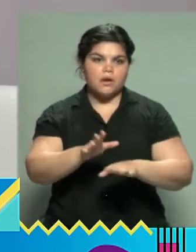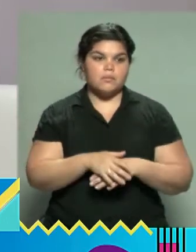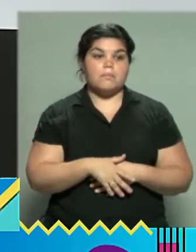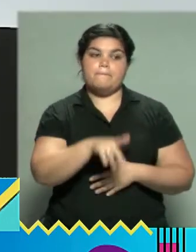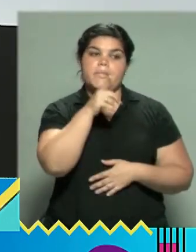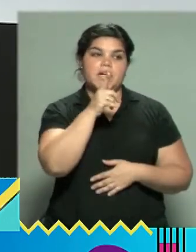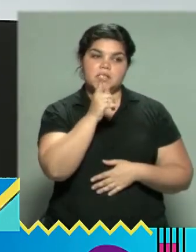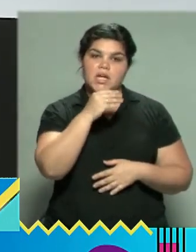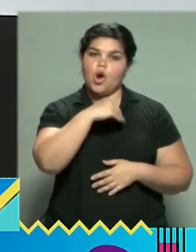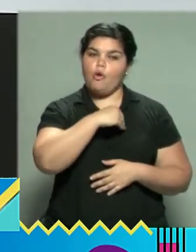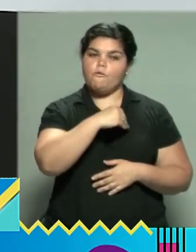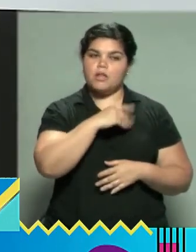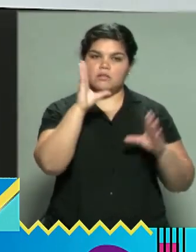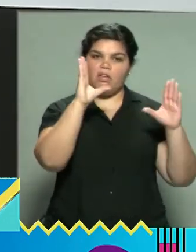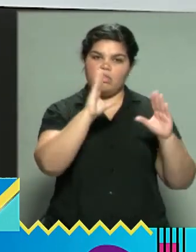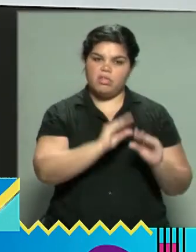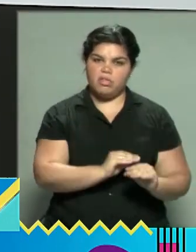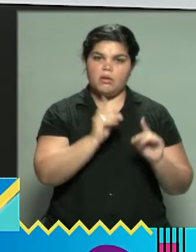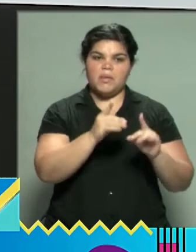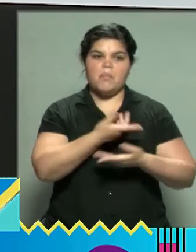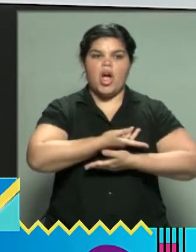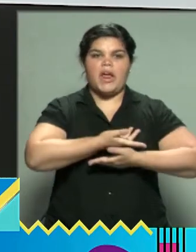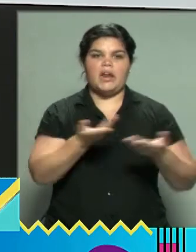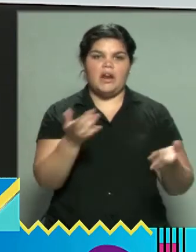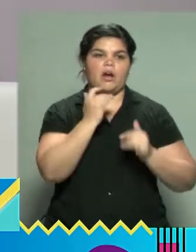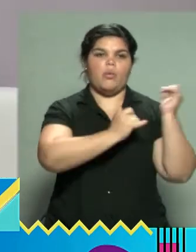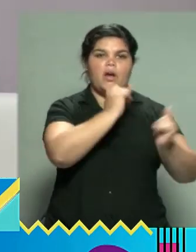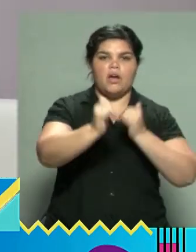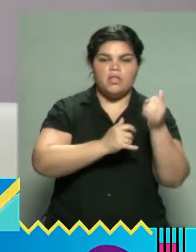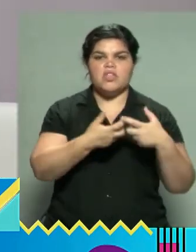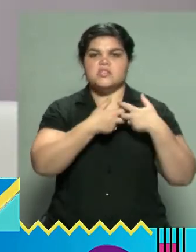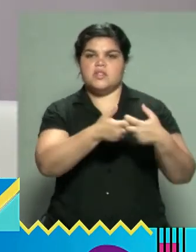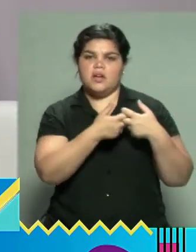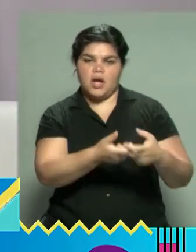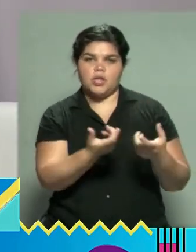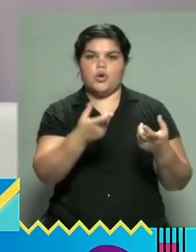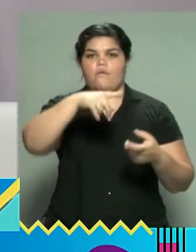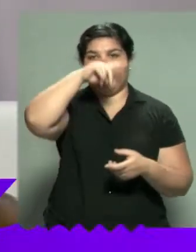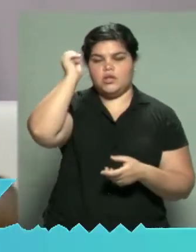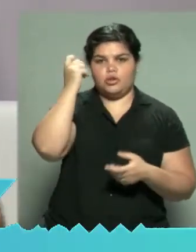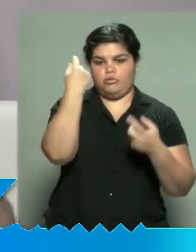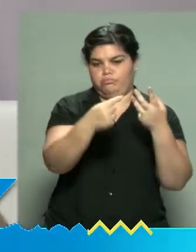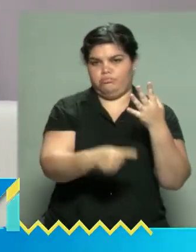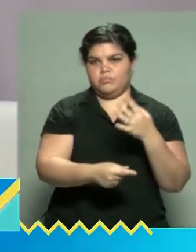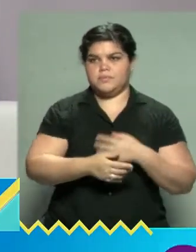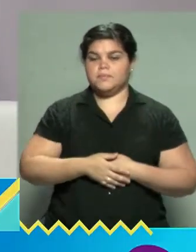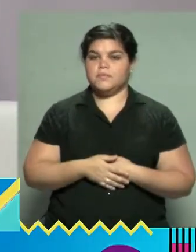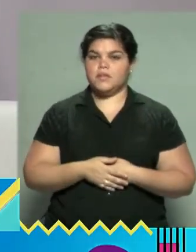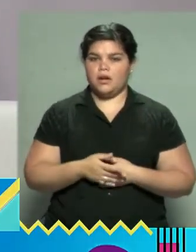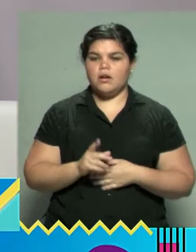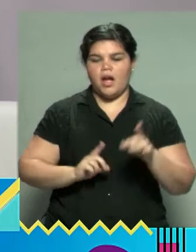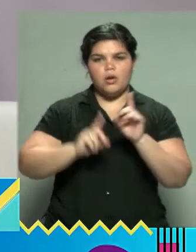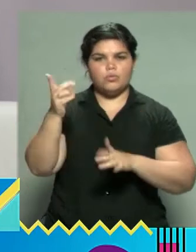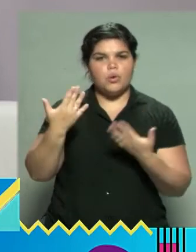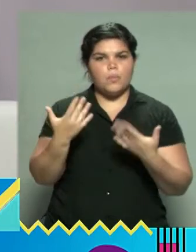pasa se ha nada. generalizado en cuanto a este tipo de Entonces, ¿qué sindicatos, pasa? de organizaciones, Uno federaciones. idealmente puede desenvolver una